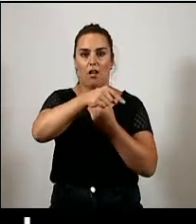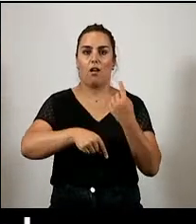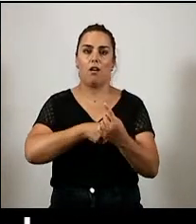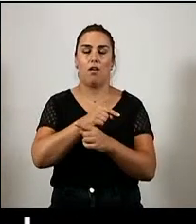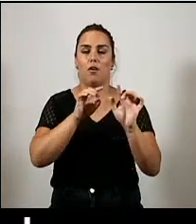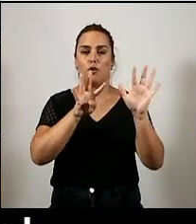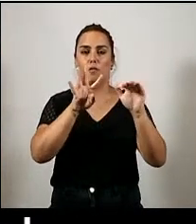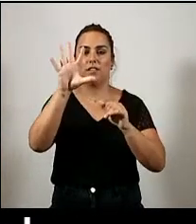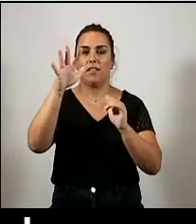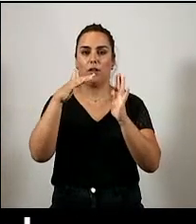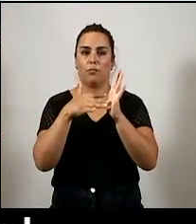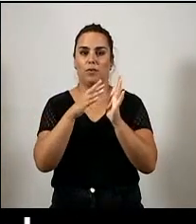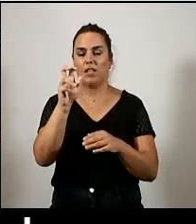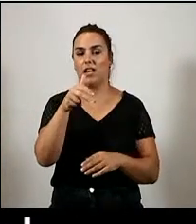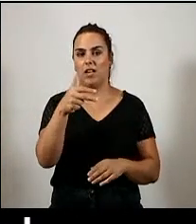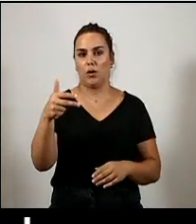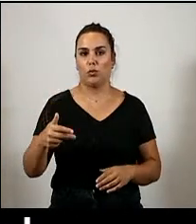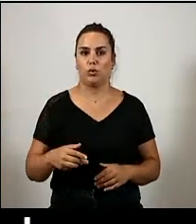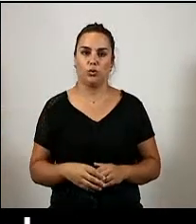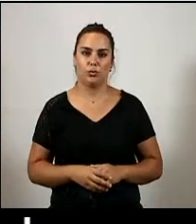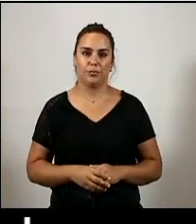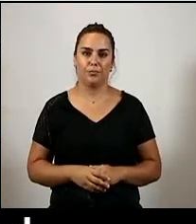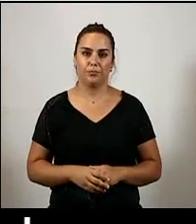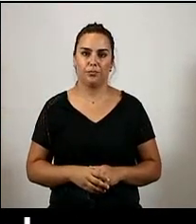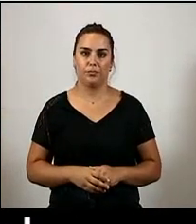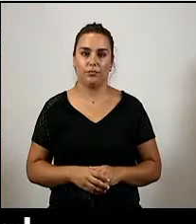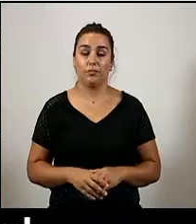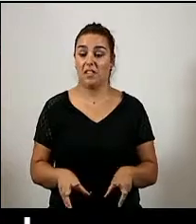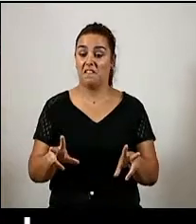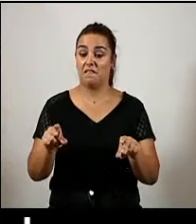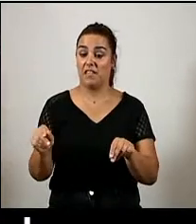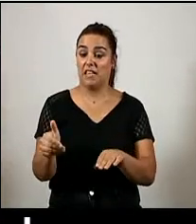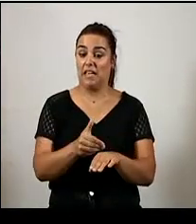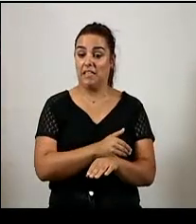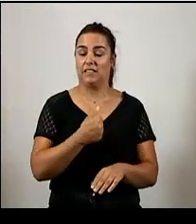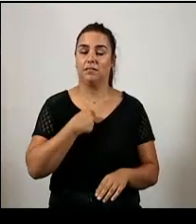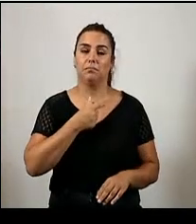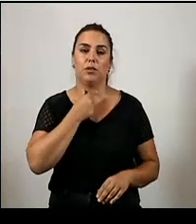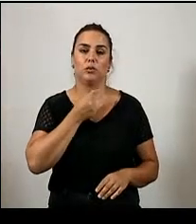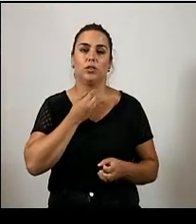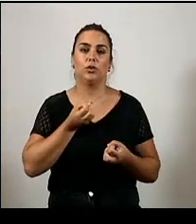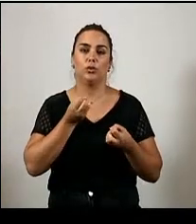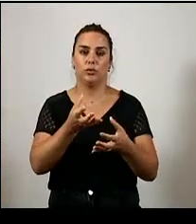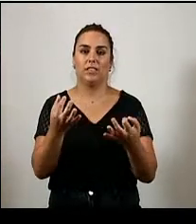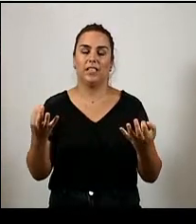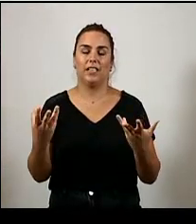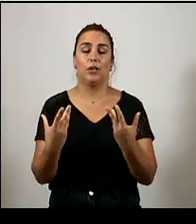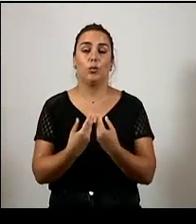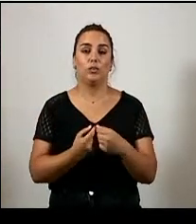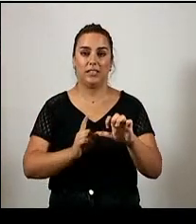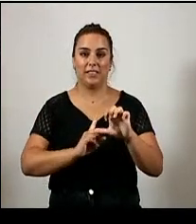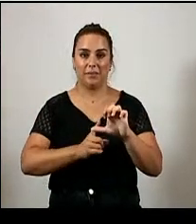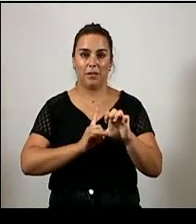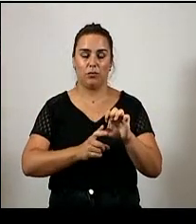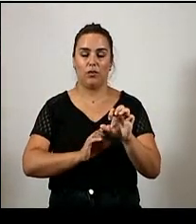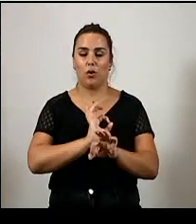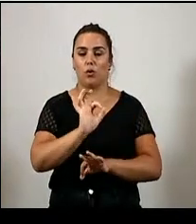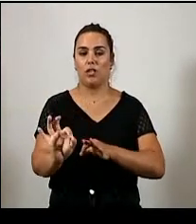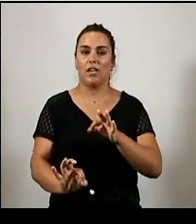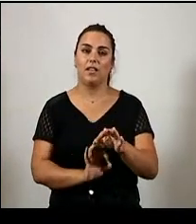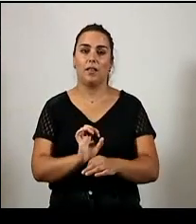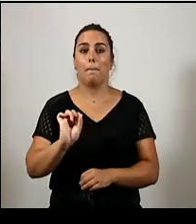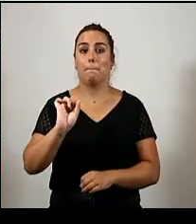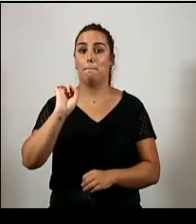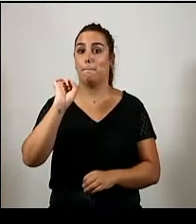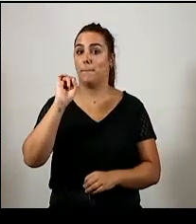95.000 euros. Y antes de terminar, me gustaría anunciarles que la Junta de Extremadura ha organizado la primera